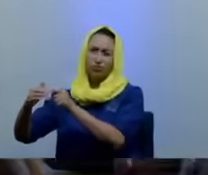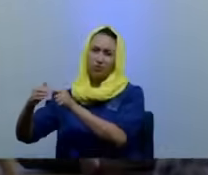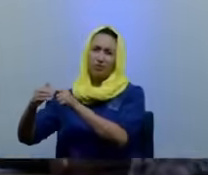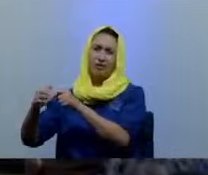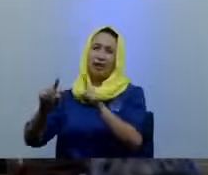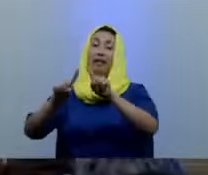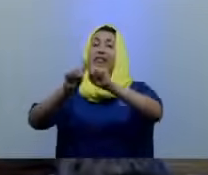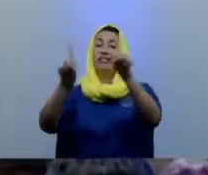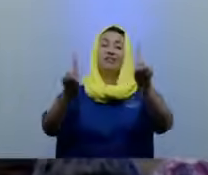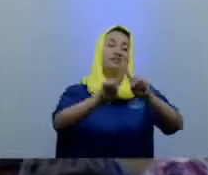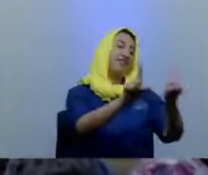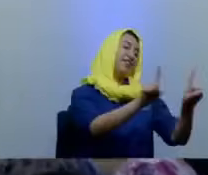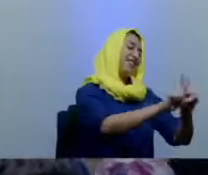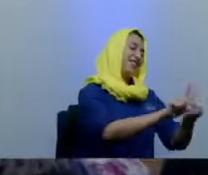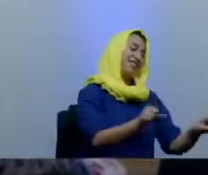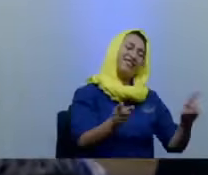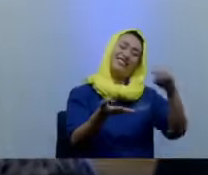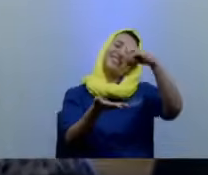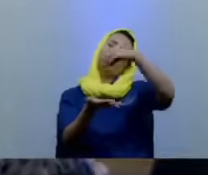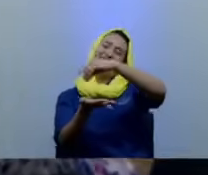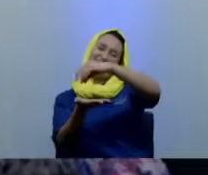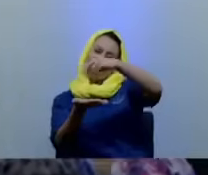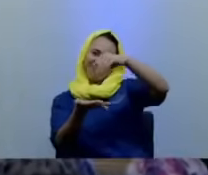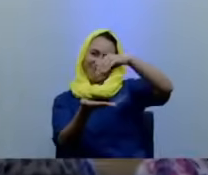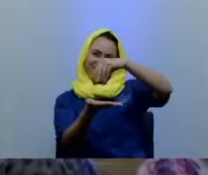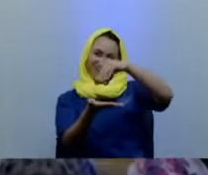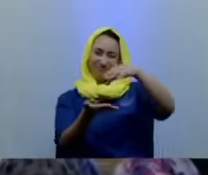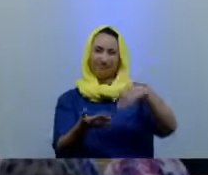que estoy predicando la palabra,